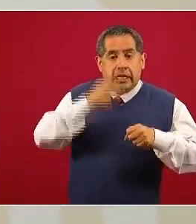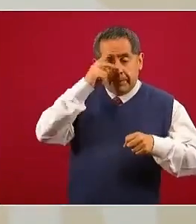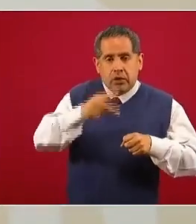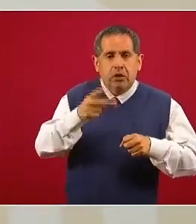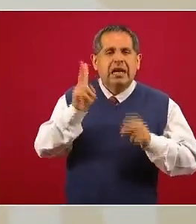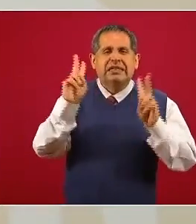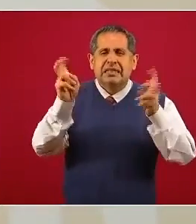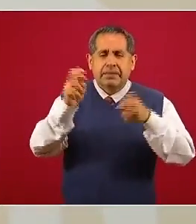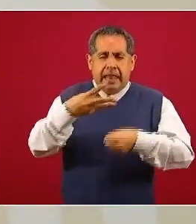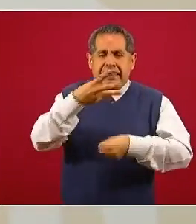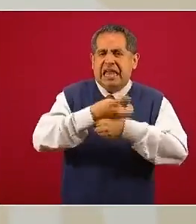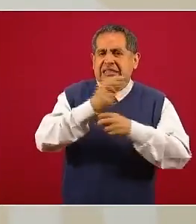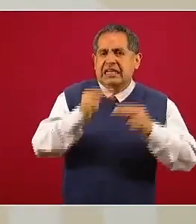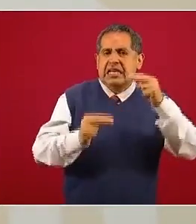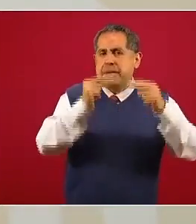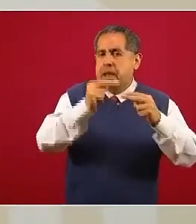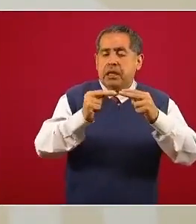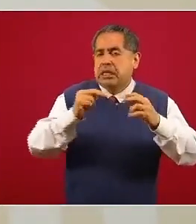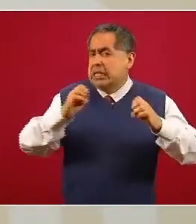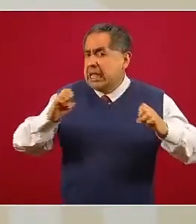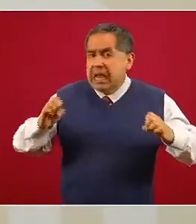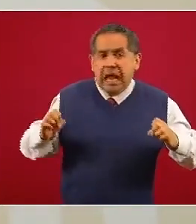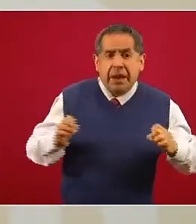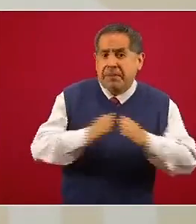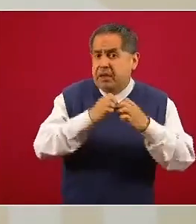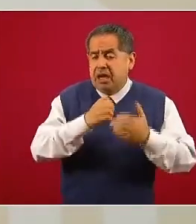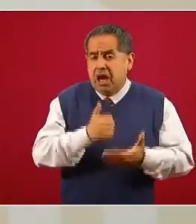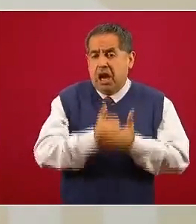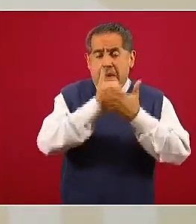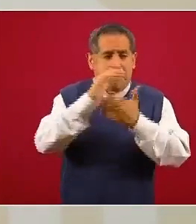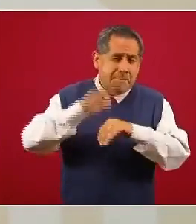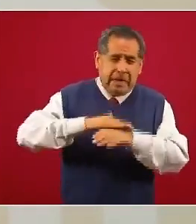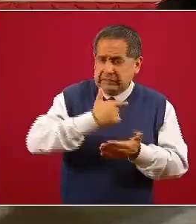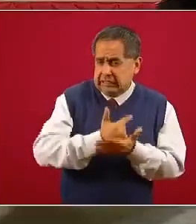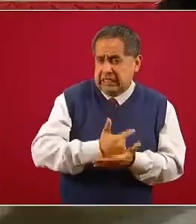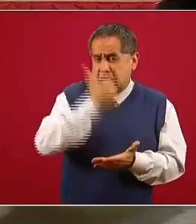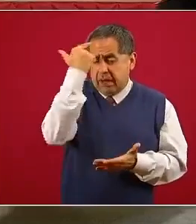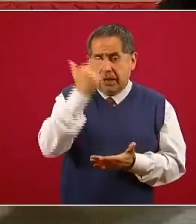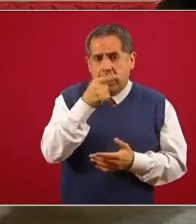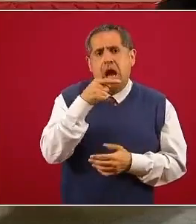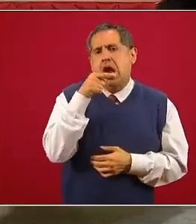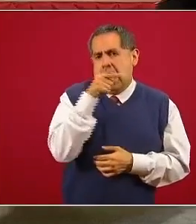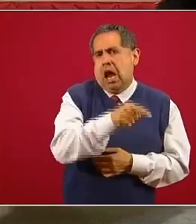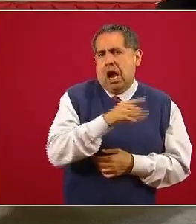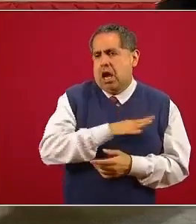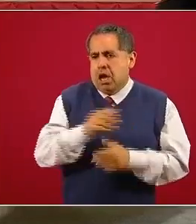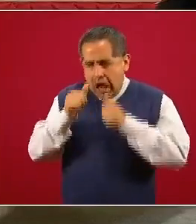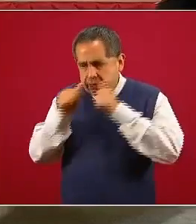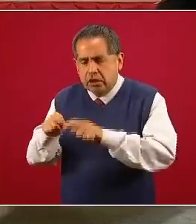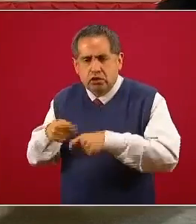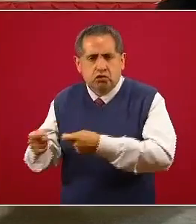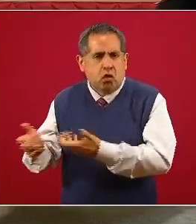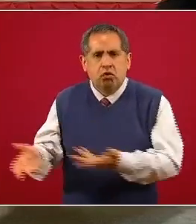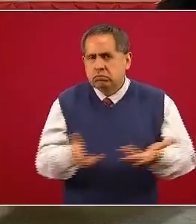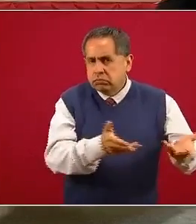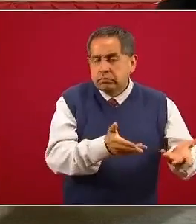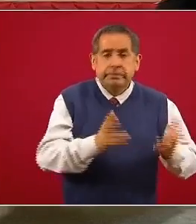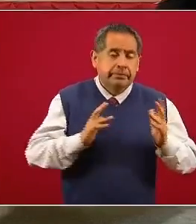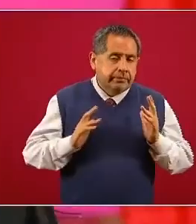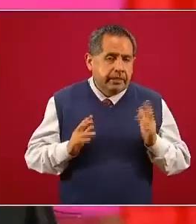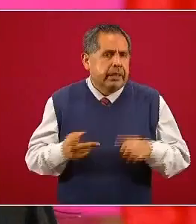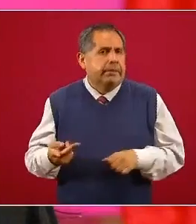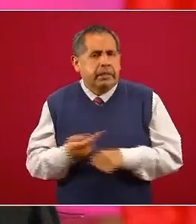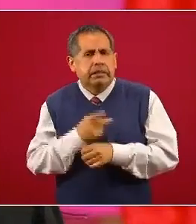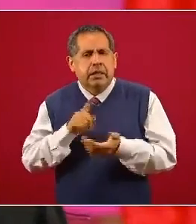atención. Es un hospital donde se atienden pacientes graves o críticos, ¿sí? Entonces,